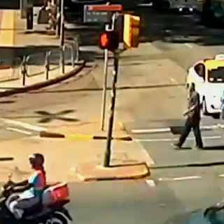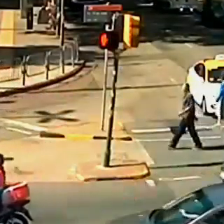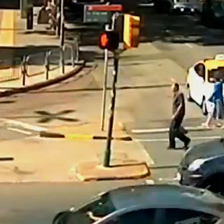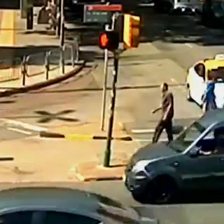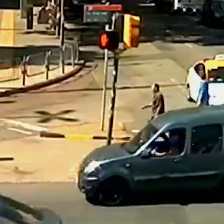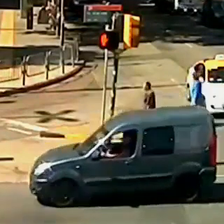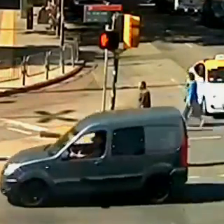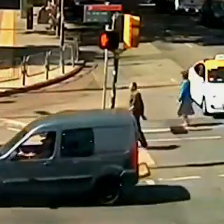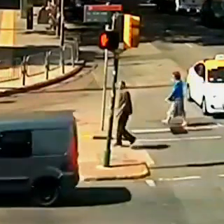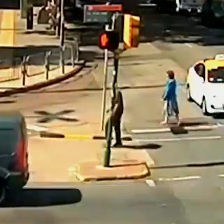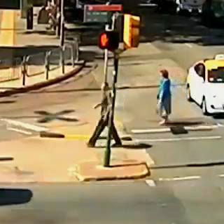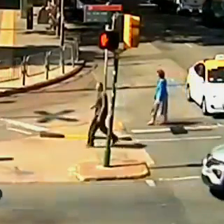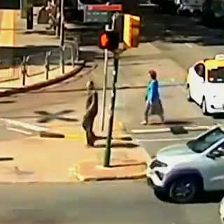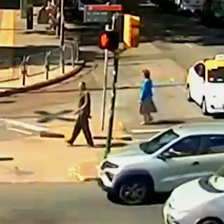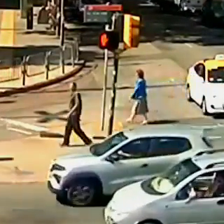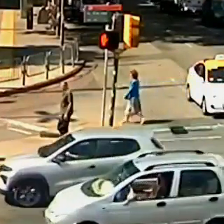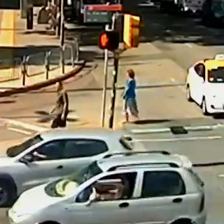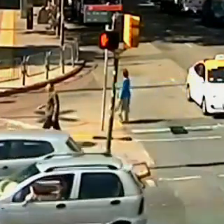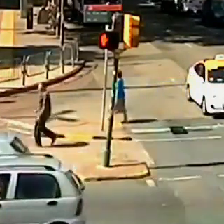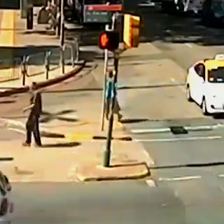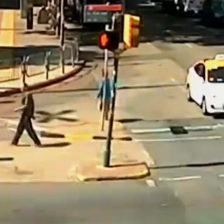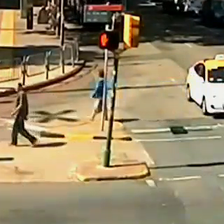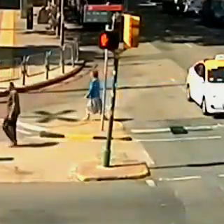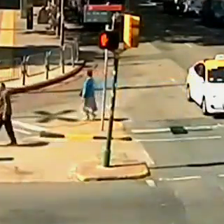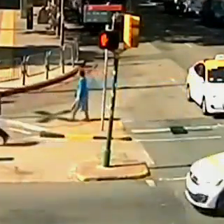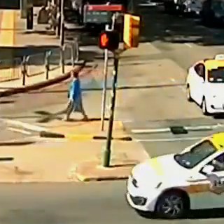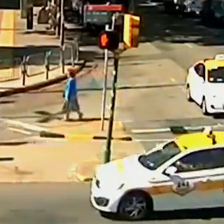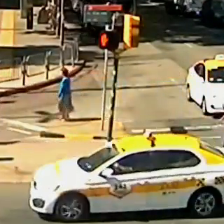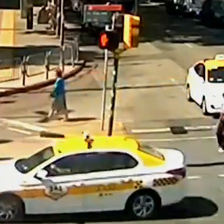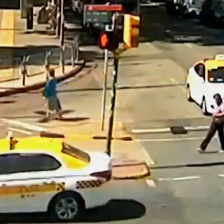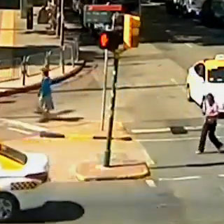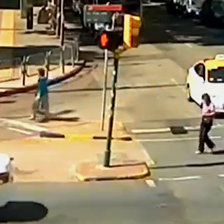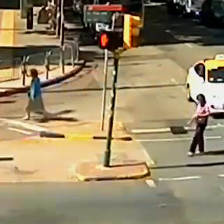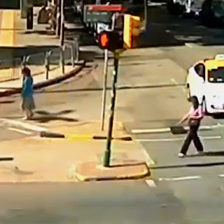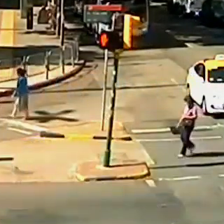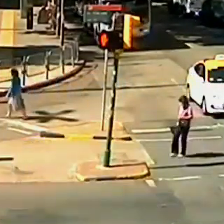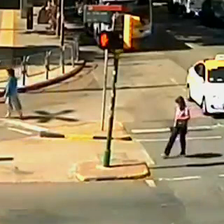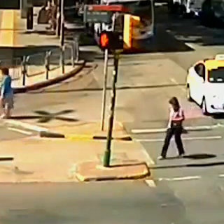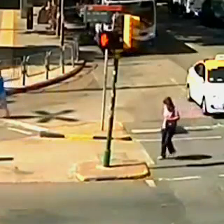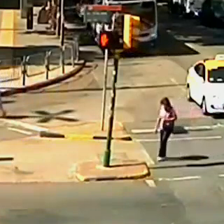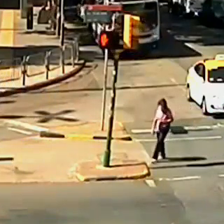Acariciaba nada, no me acuerdo. 40 grados, nena, y yo voy a flotar. Vamos para las olas.